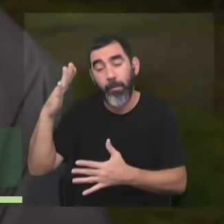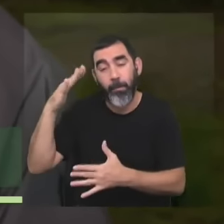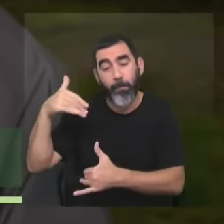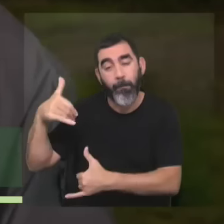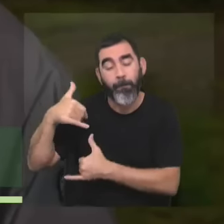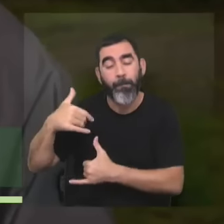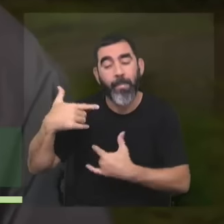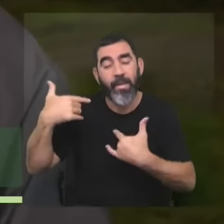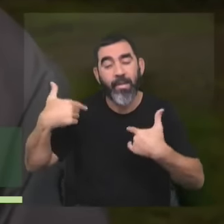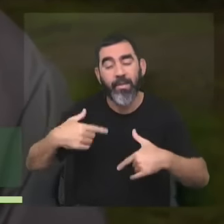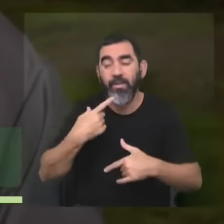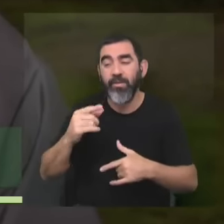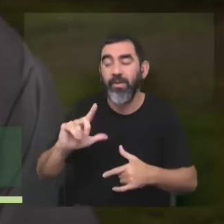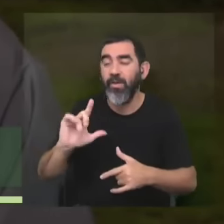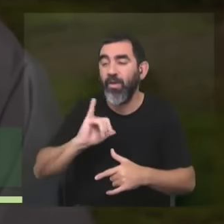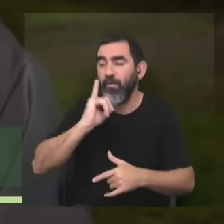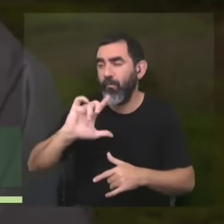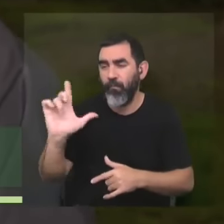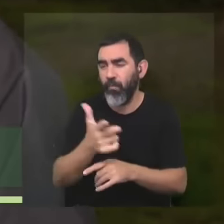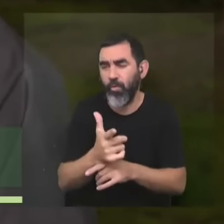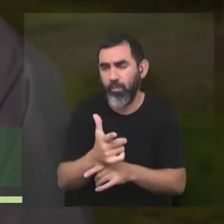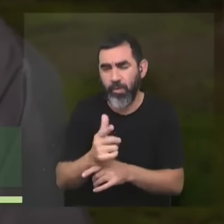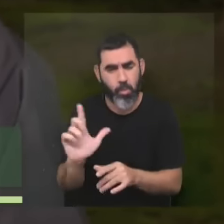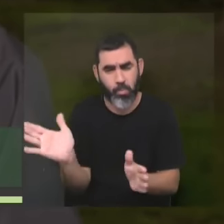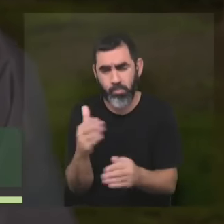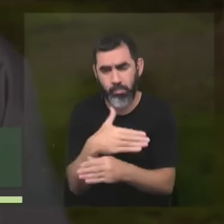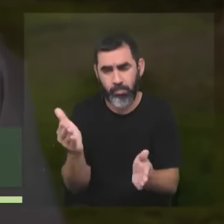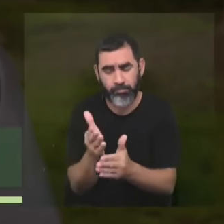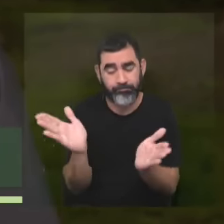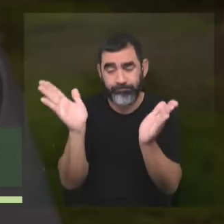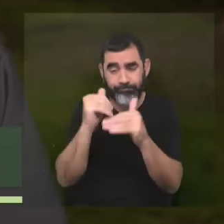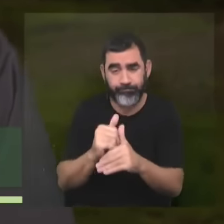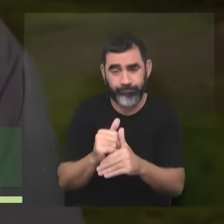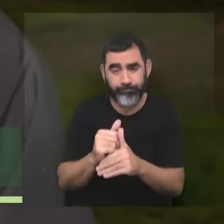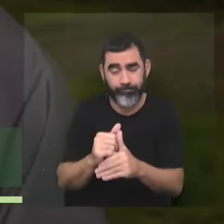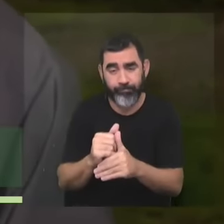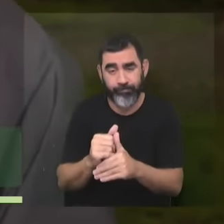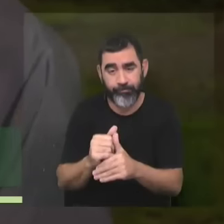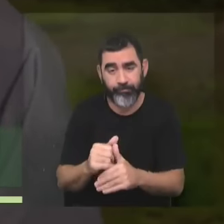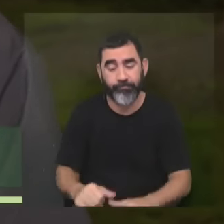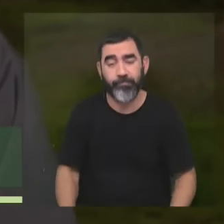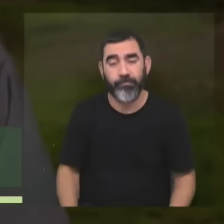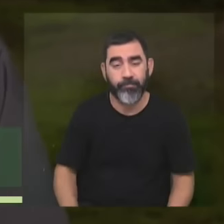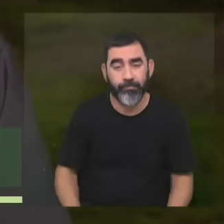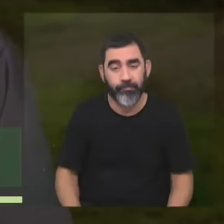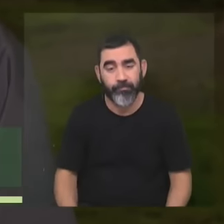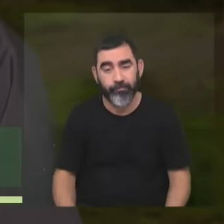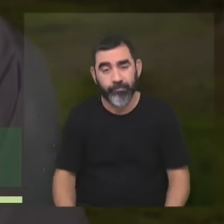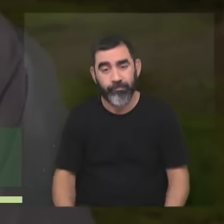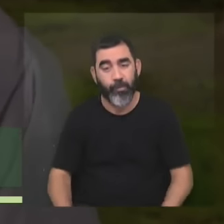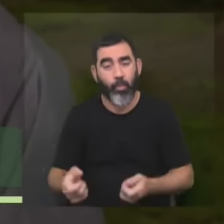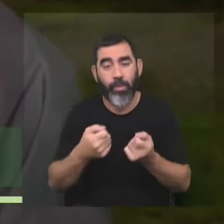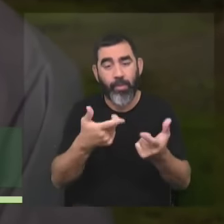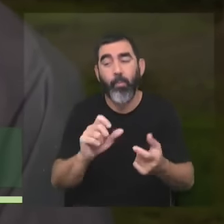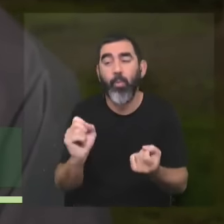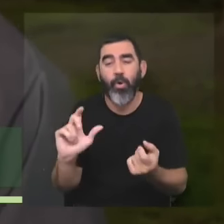decir de que ese informe no existía y que por lo tanto no no no había lugar a duda de que no podían entregarlo porque